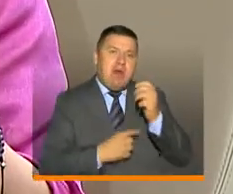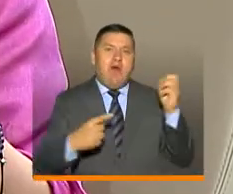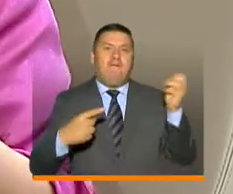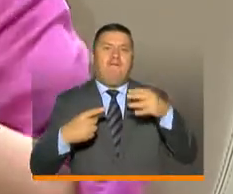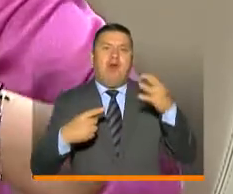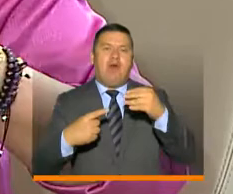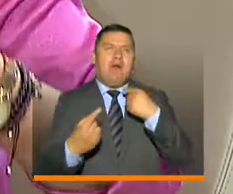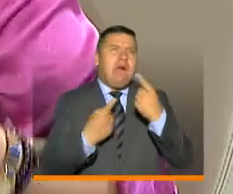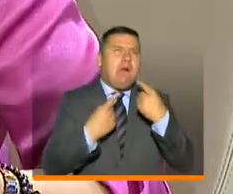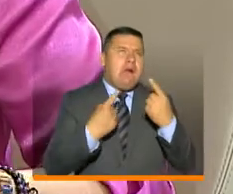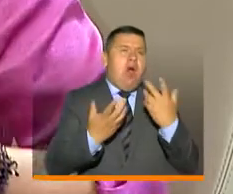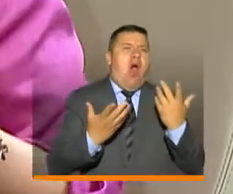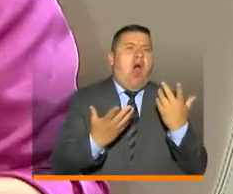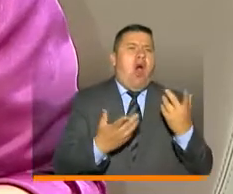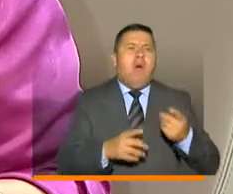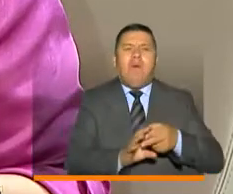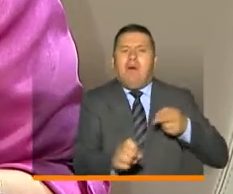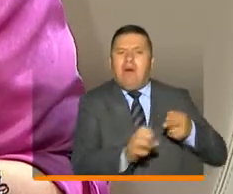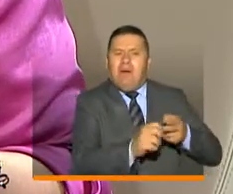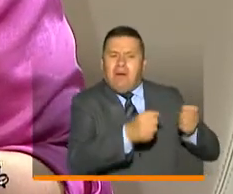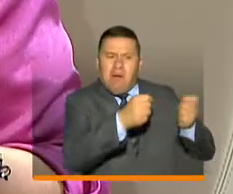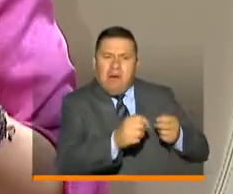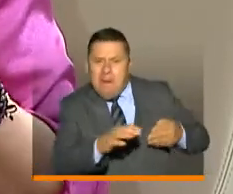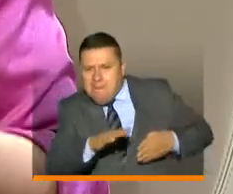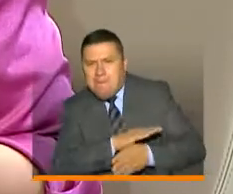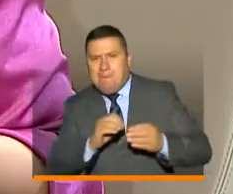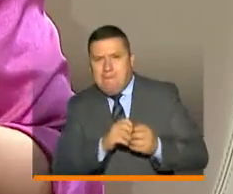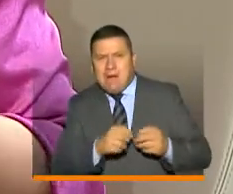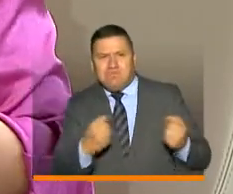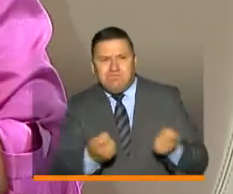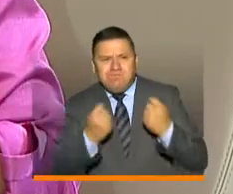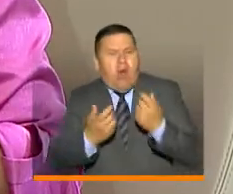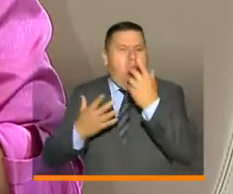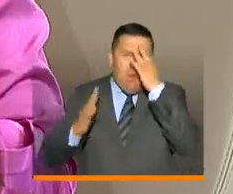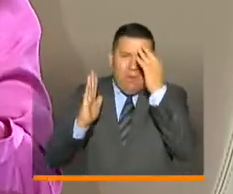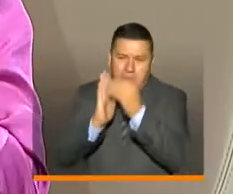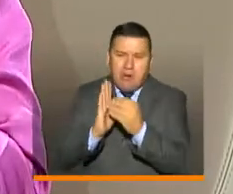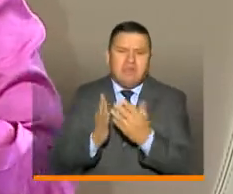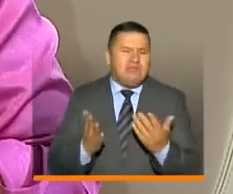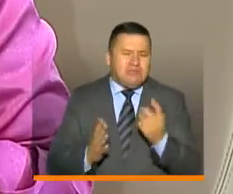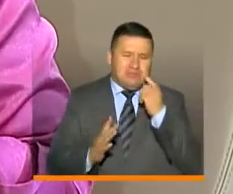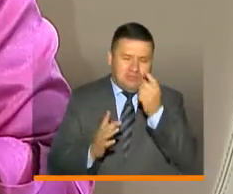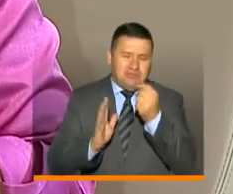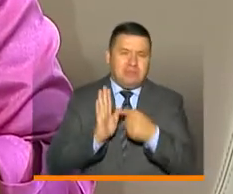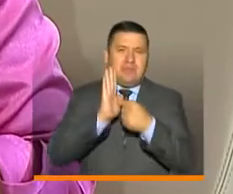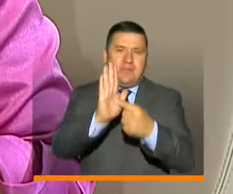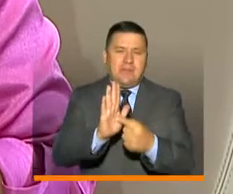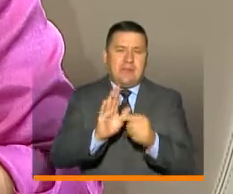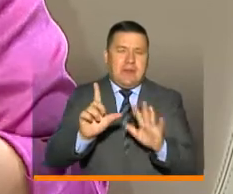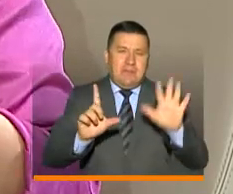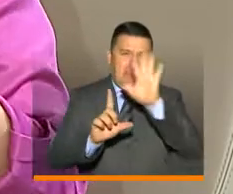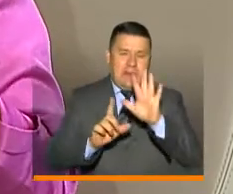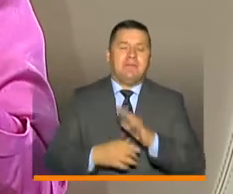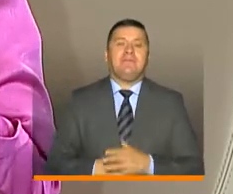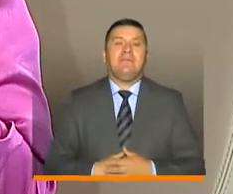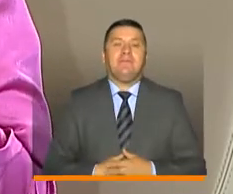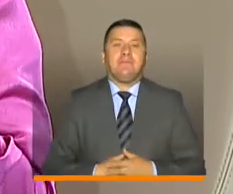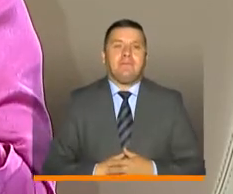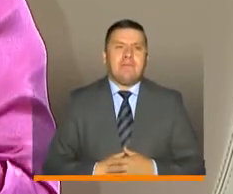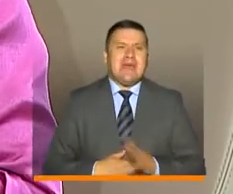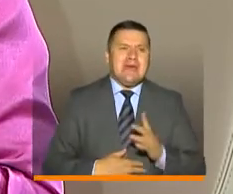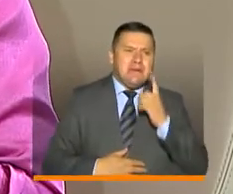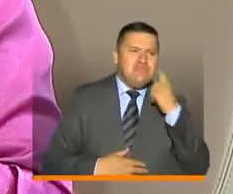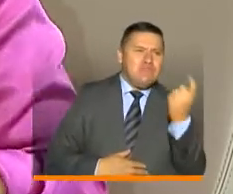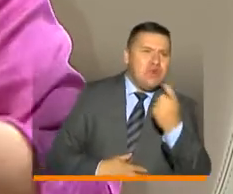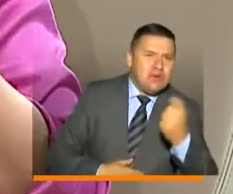sobre permanencia, estarán también organismos especializados que vienen haciendo, como les voy a mostrar en unos instantes en el video. Sesiones de